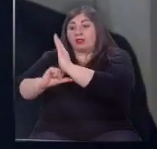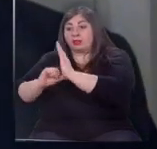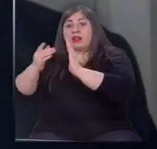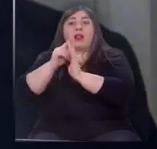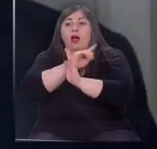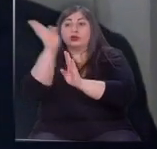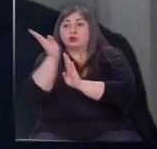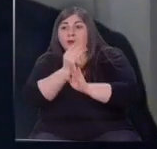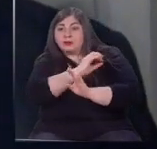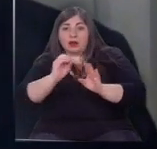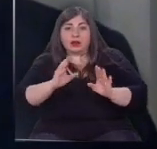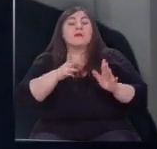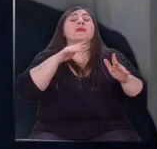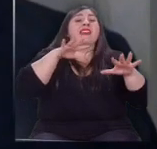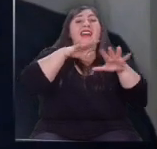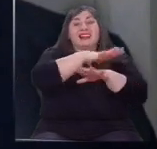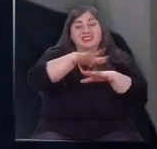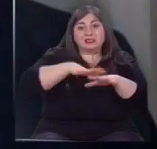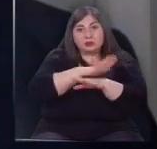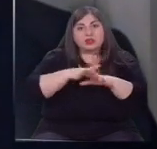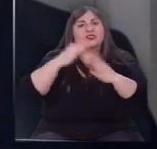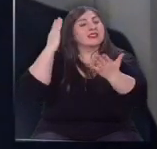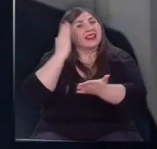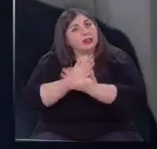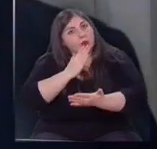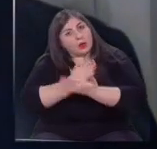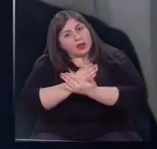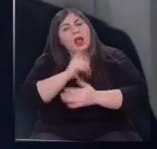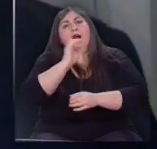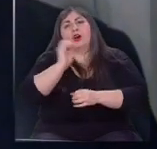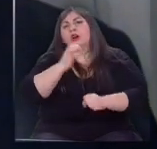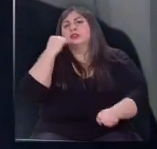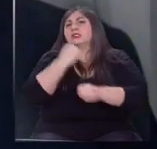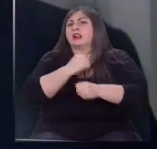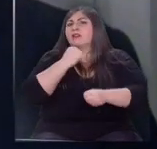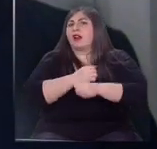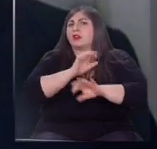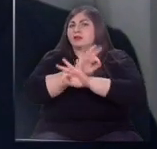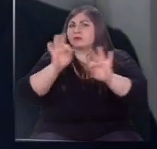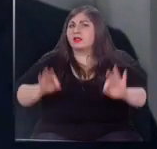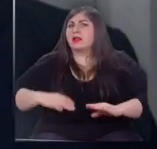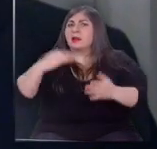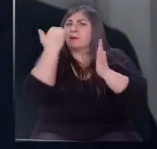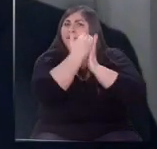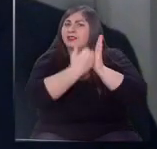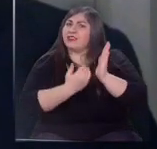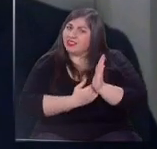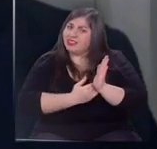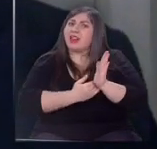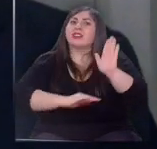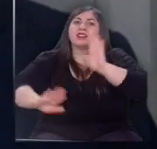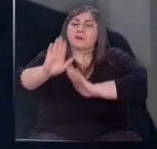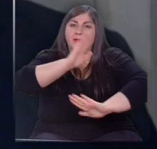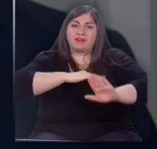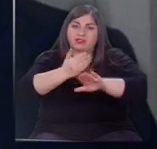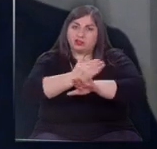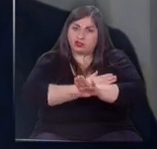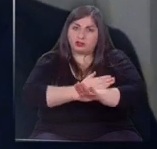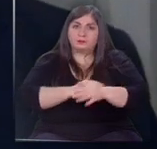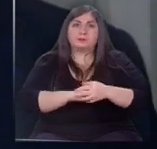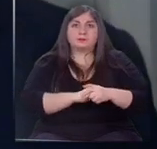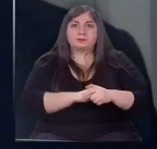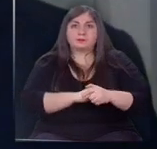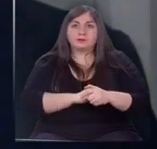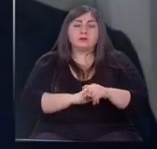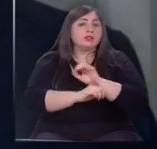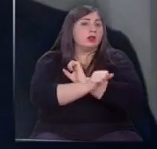y en lugares de trabajo esenciales, es importantísimo que tengan medidas de prevención. Es decir, no van a